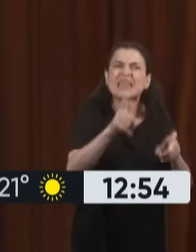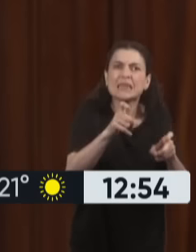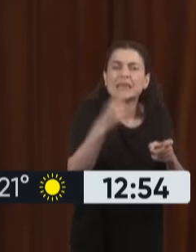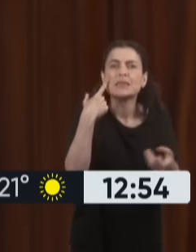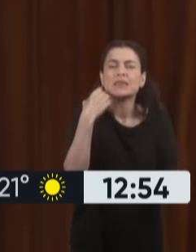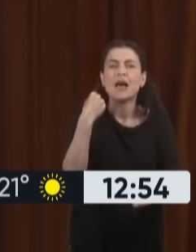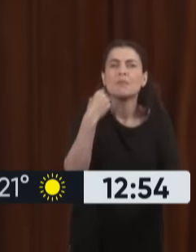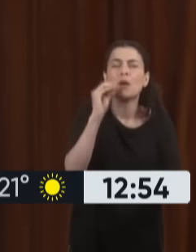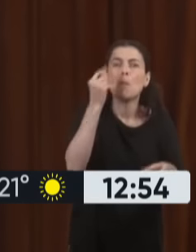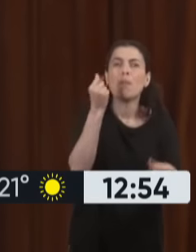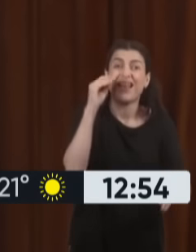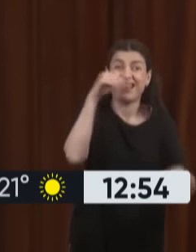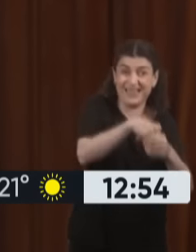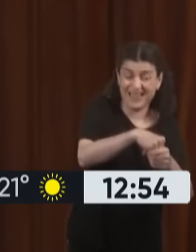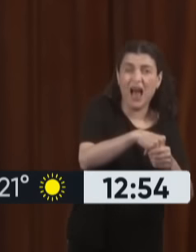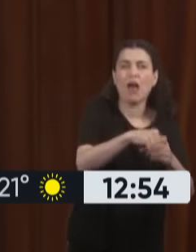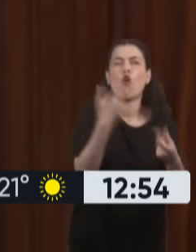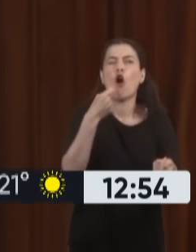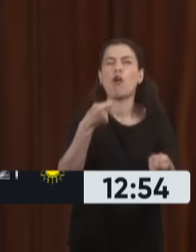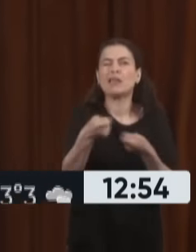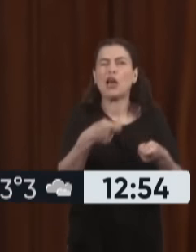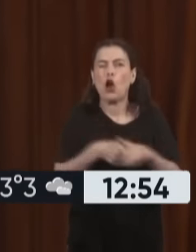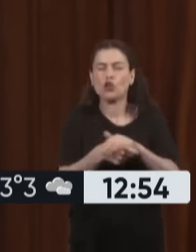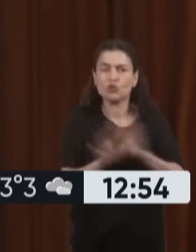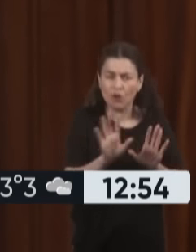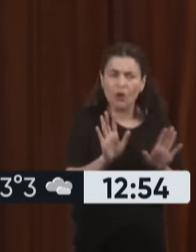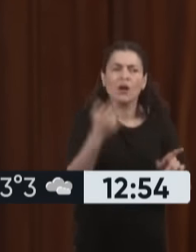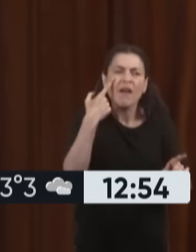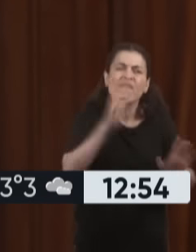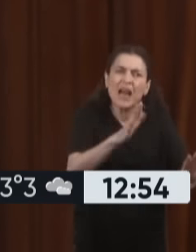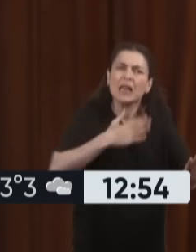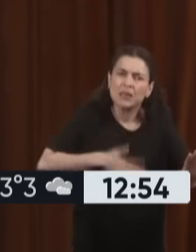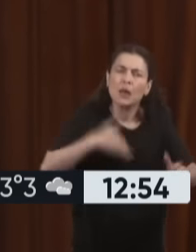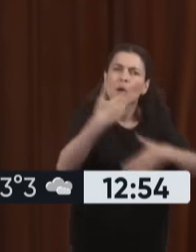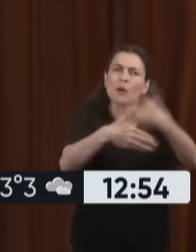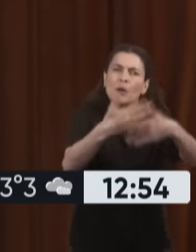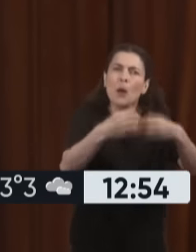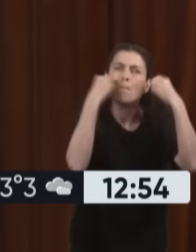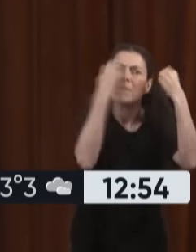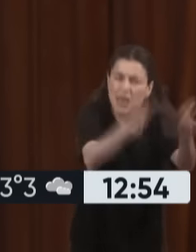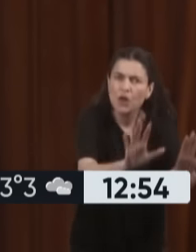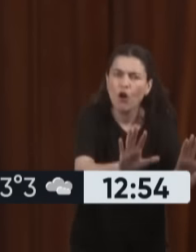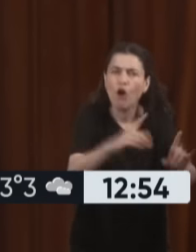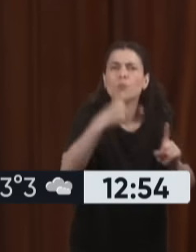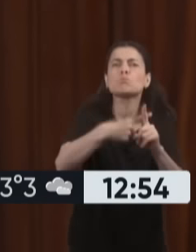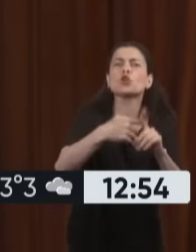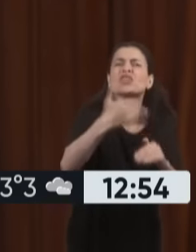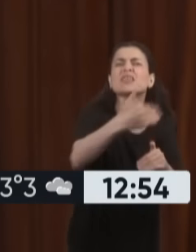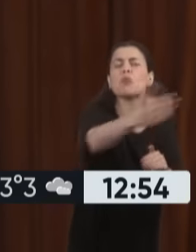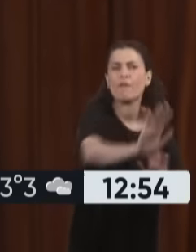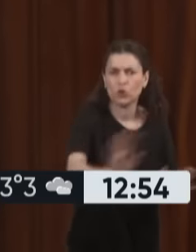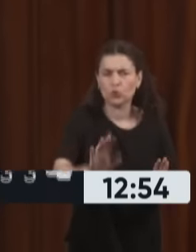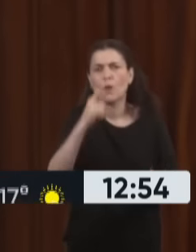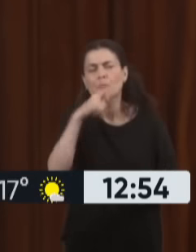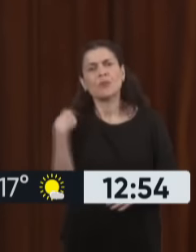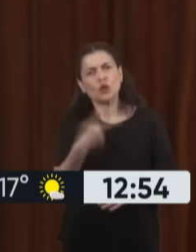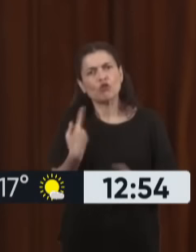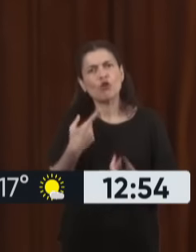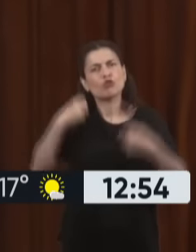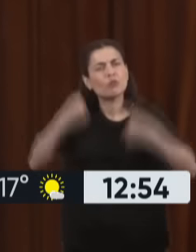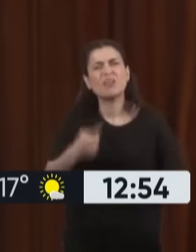para vender, les va a ir bien. De nuestra parte tienen el compromiso de que vamos a hacer lo máximo posible para que la transición del modelo